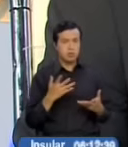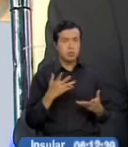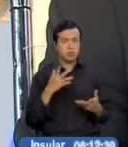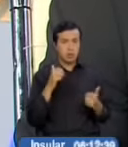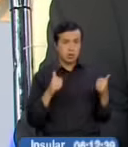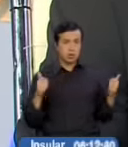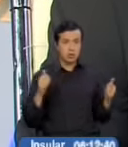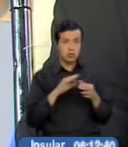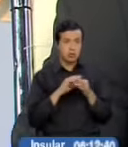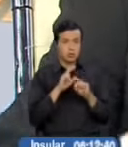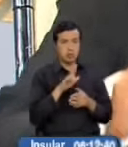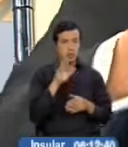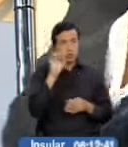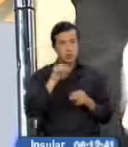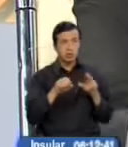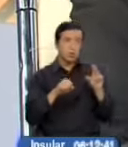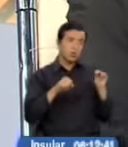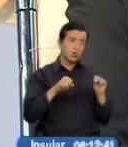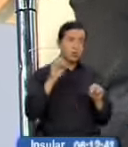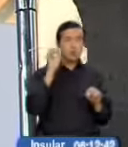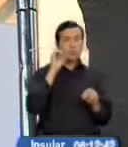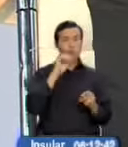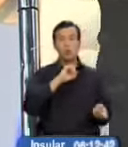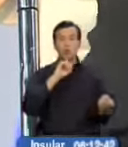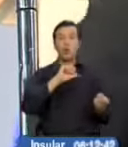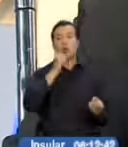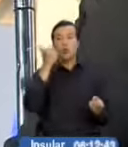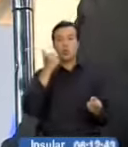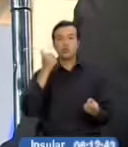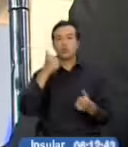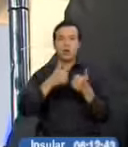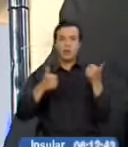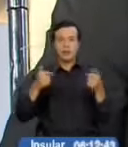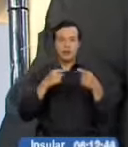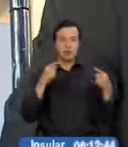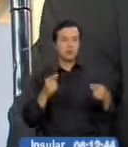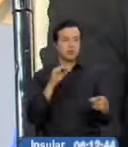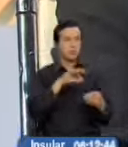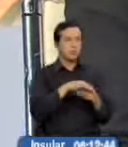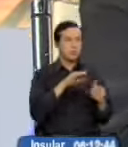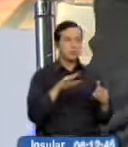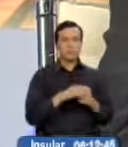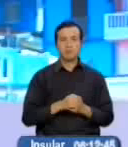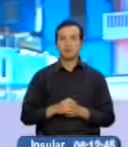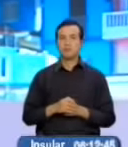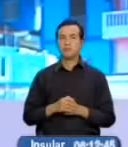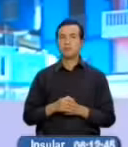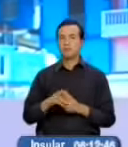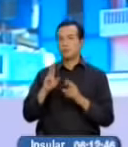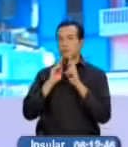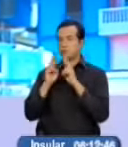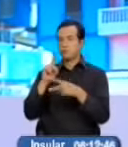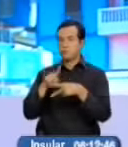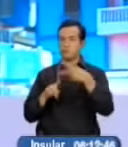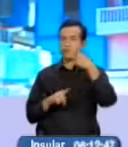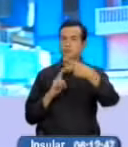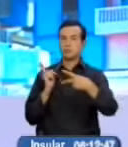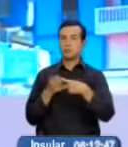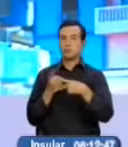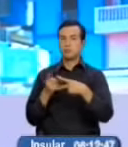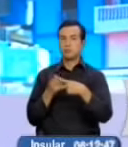los candidatos del oficialismo o la capitalizaría uno de los candidatos de la oposición? A ver, yo respondería en dos partes. Una primera,